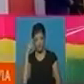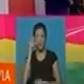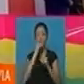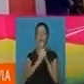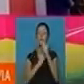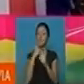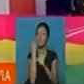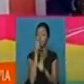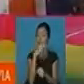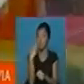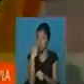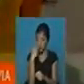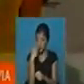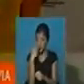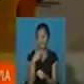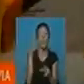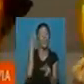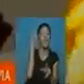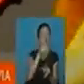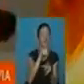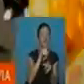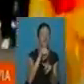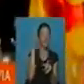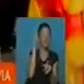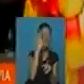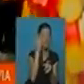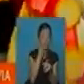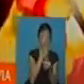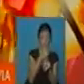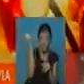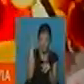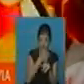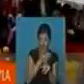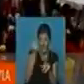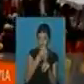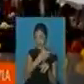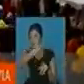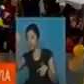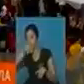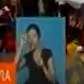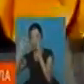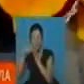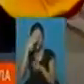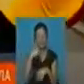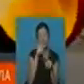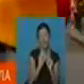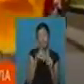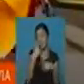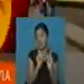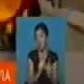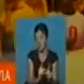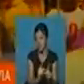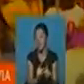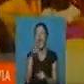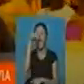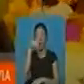empresas en Bolivia dejaban el 80, se llevaban del país el 82%, dejaban el 18%. Lo que hizo básicamente el gobierno fue